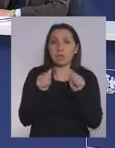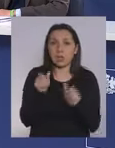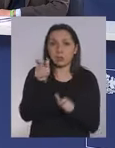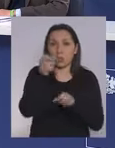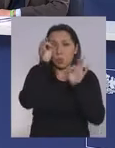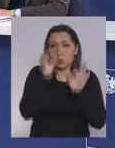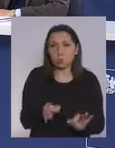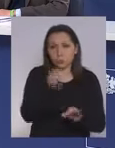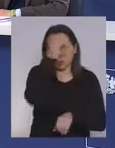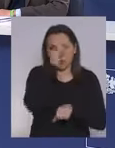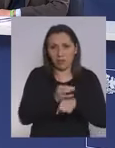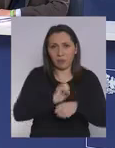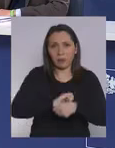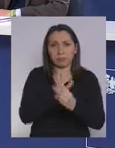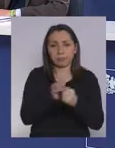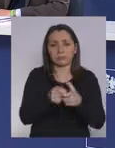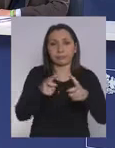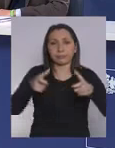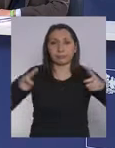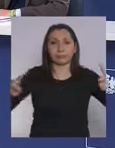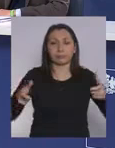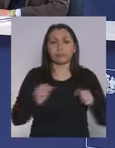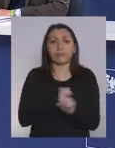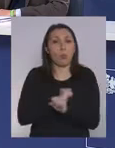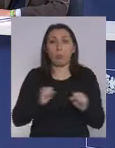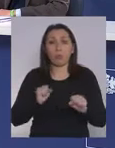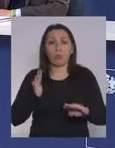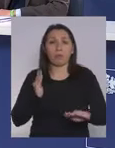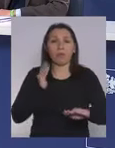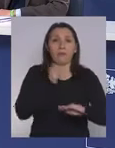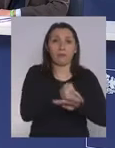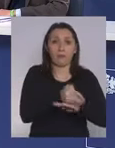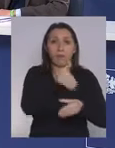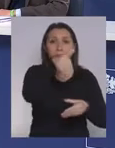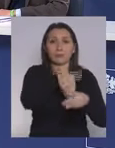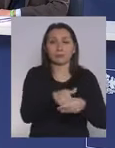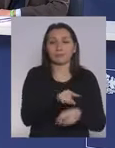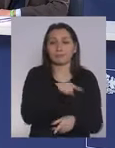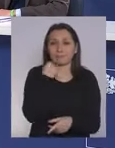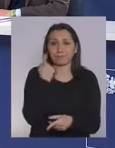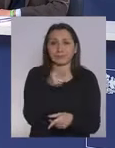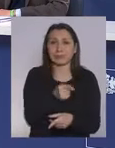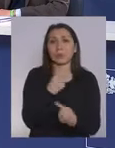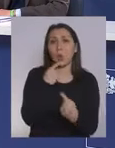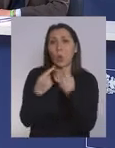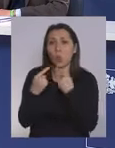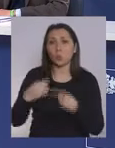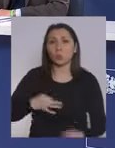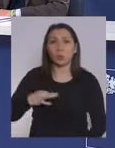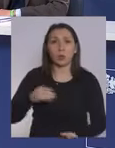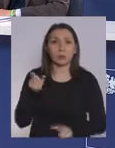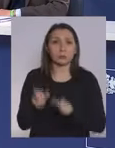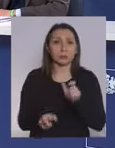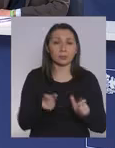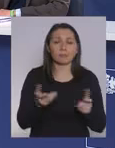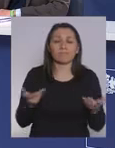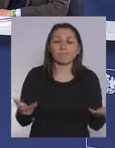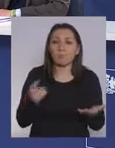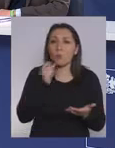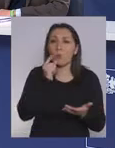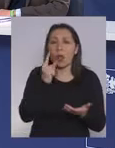contagiadas con 19 que sin poder sufragar que no puedan participar de esta consulta ciudadana cuáles son finalmente